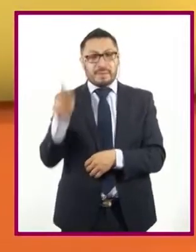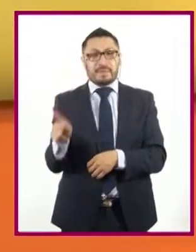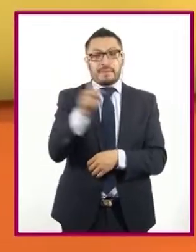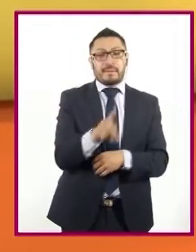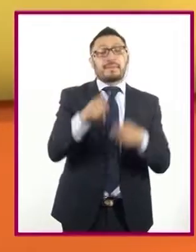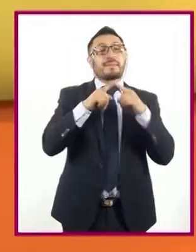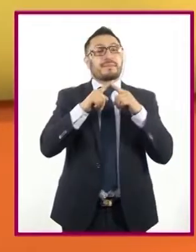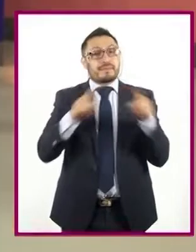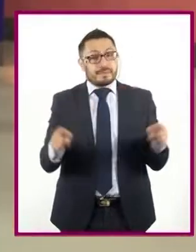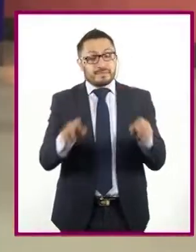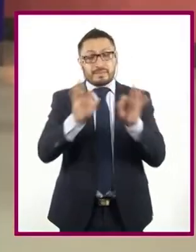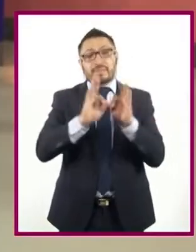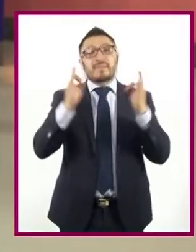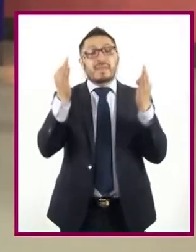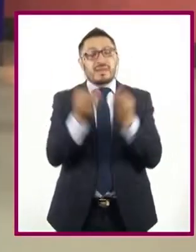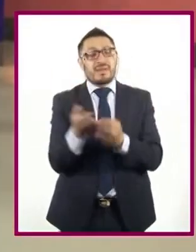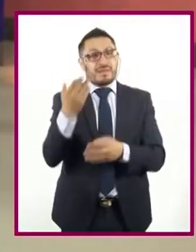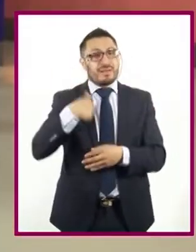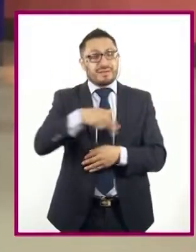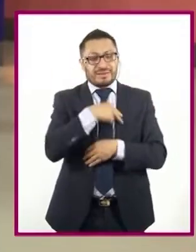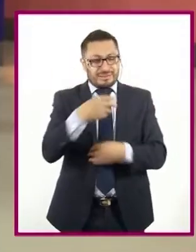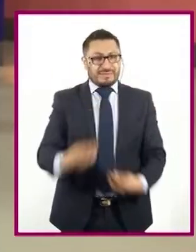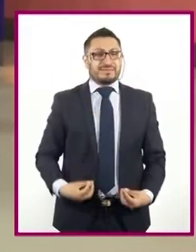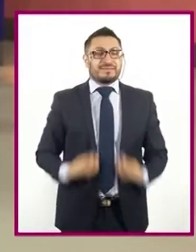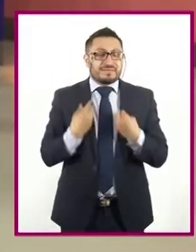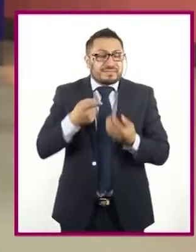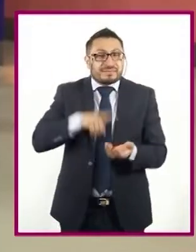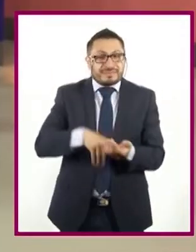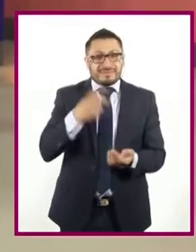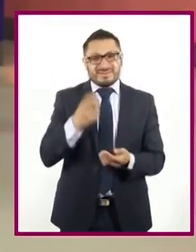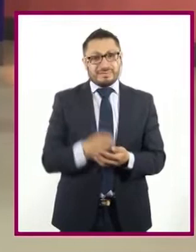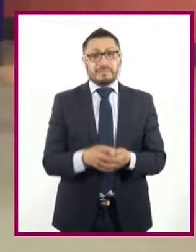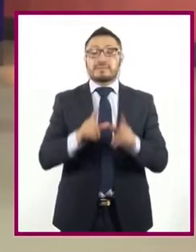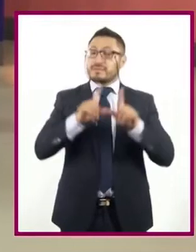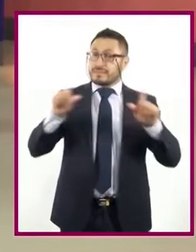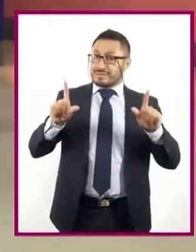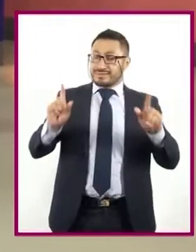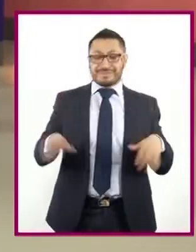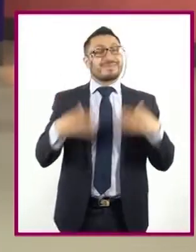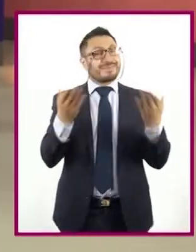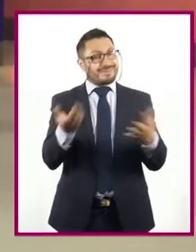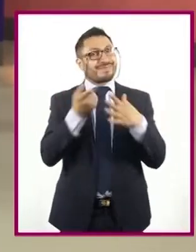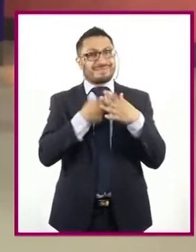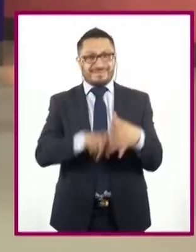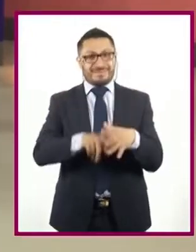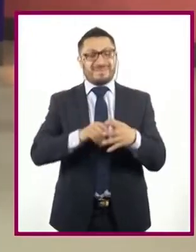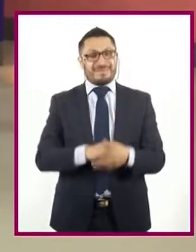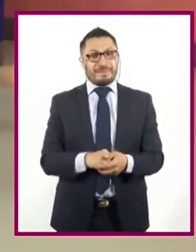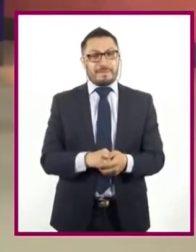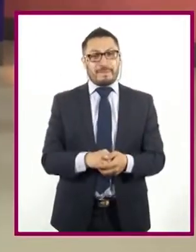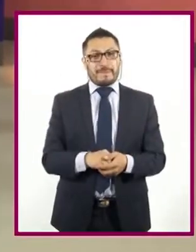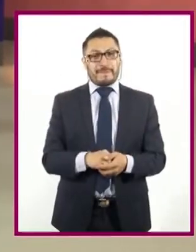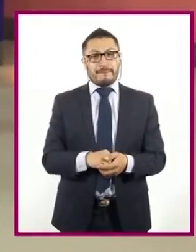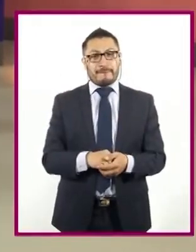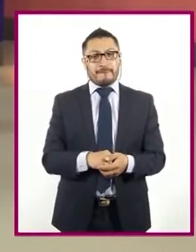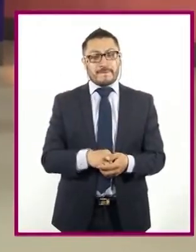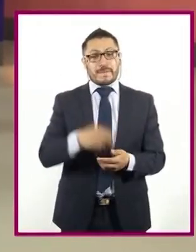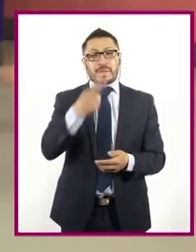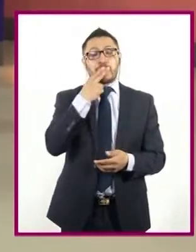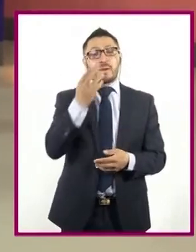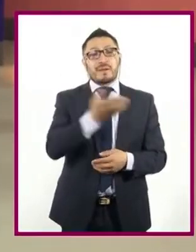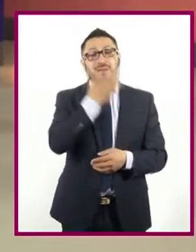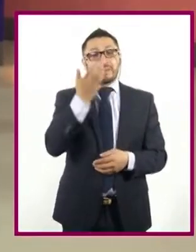diferencias con la forma en que nosotros lo vivimos. ¿Listas y listos? Muy bien, iniciemos. En Usos y